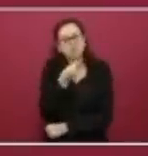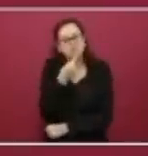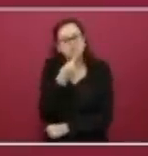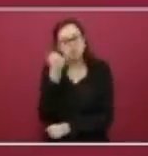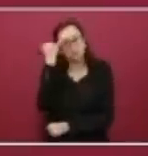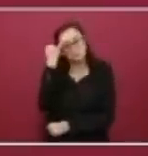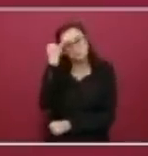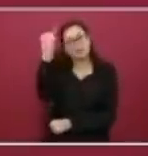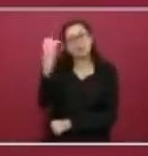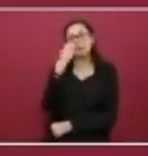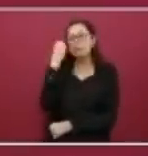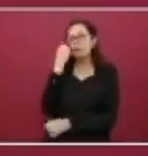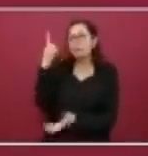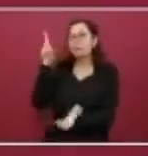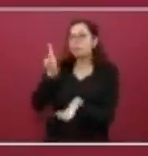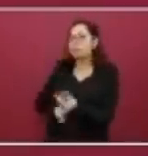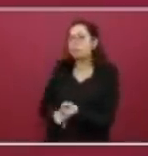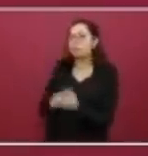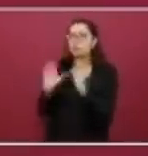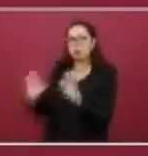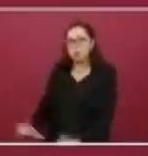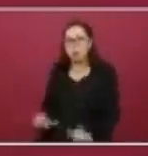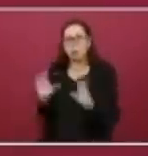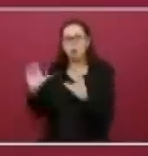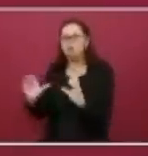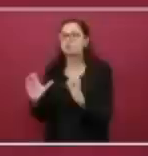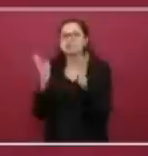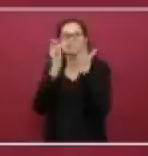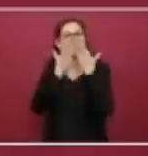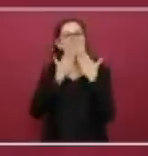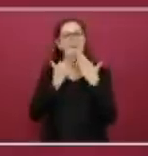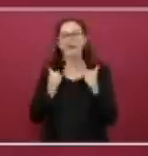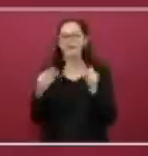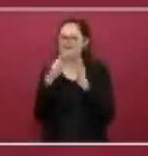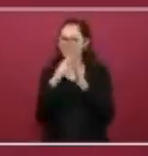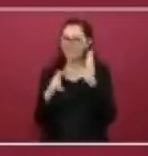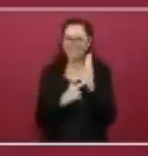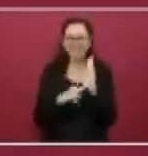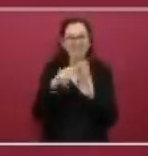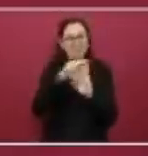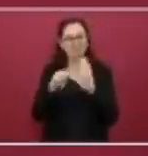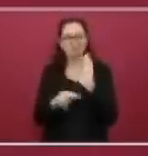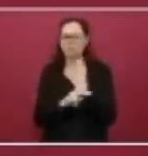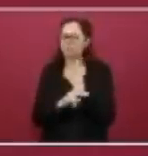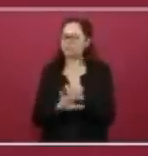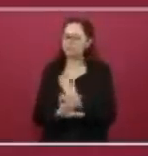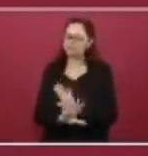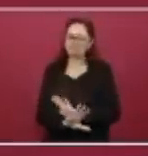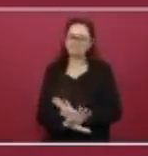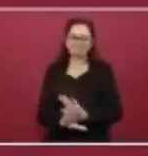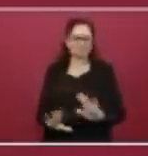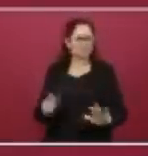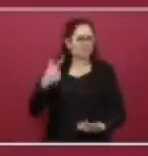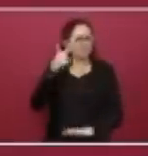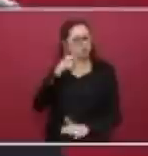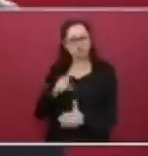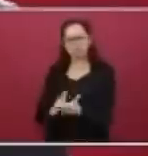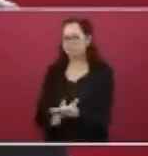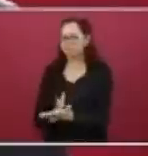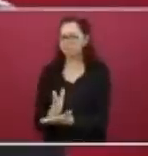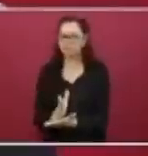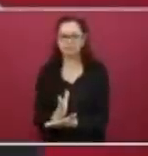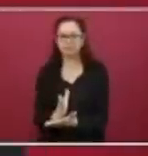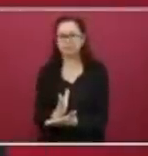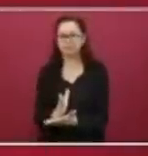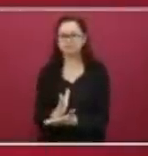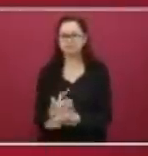implica de seguridad no hay normatividad además no queremos meternos en eso entre otras